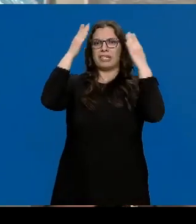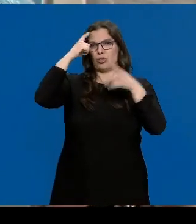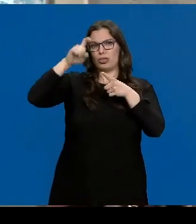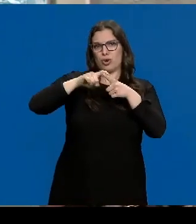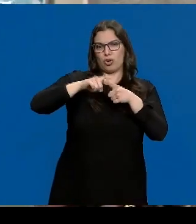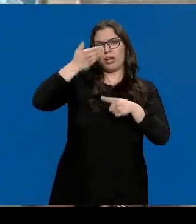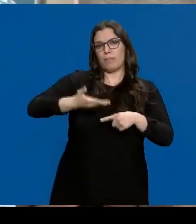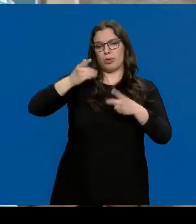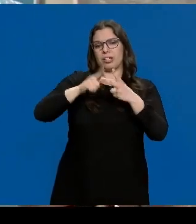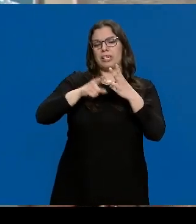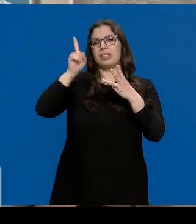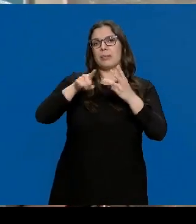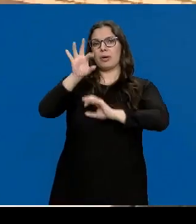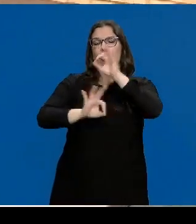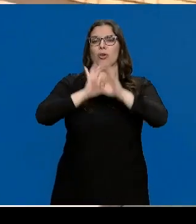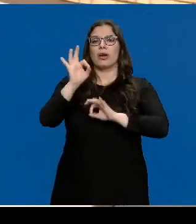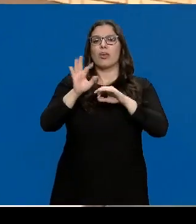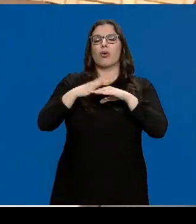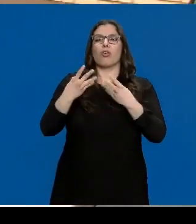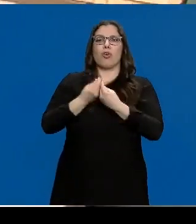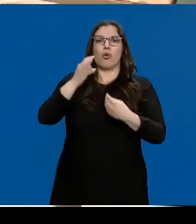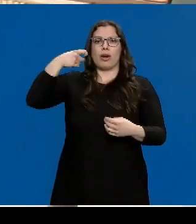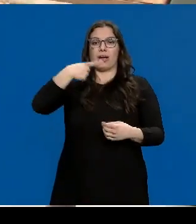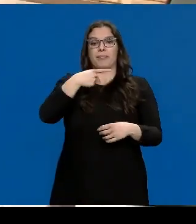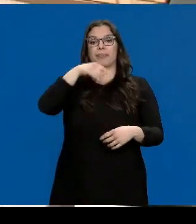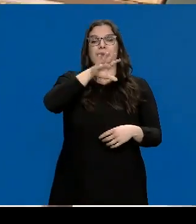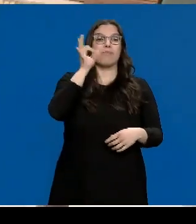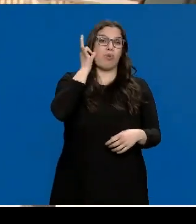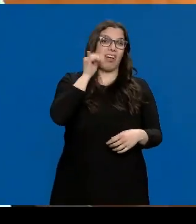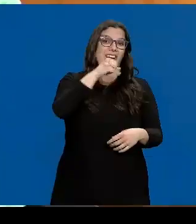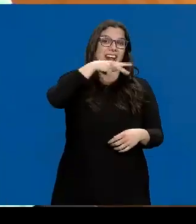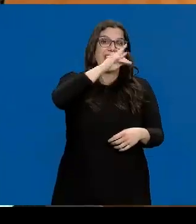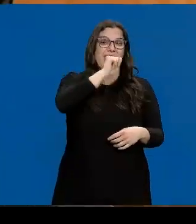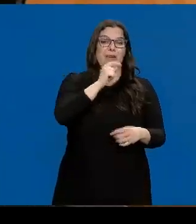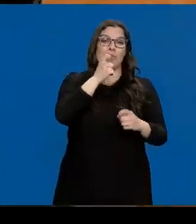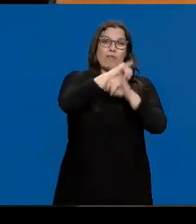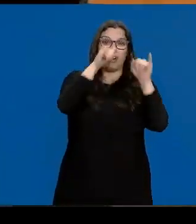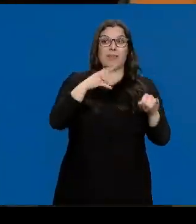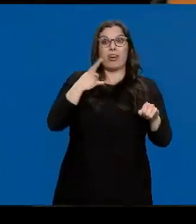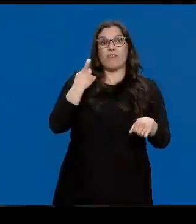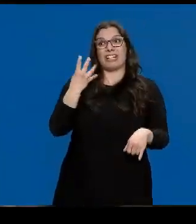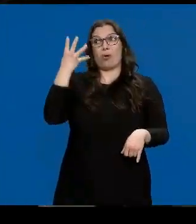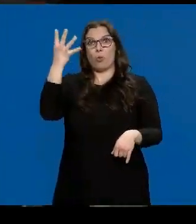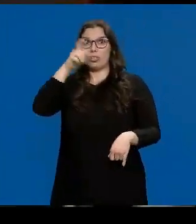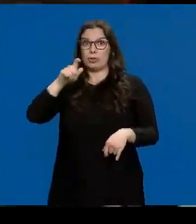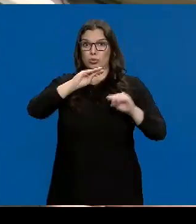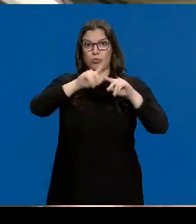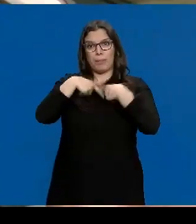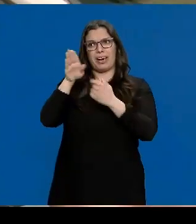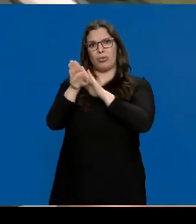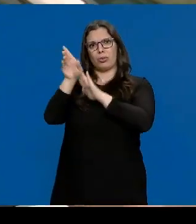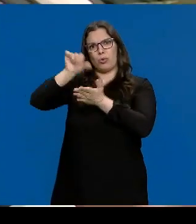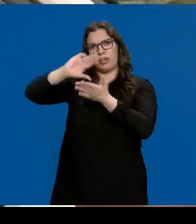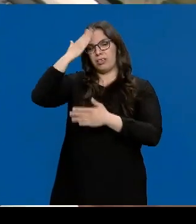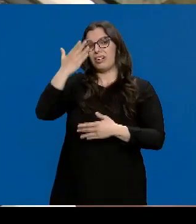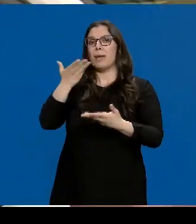y también coordinados con las ONGs de la ciudad de Burgos. Hoy Nadia es un poco más feliz, pero todavía tiene en Kiev a 4 miembros más de su familia. Que